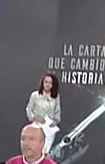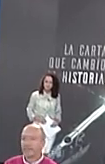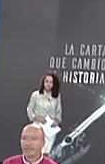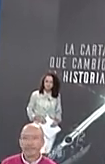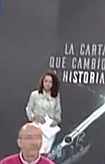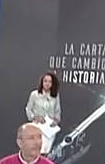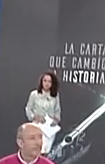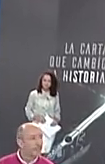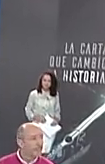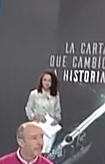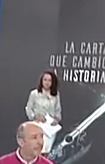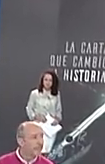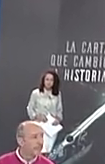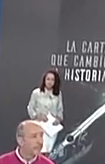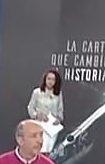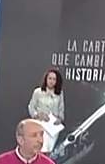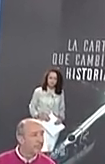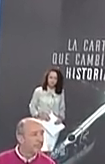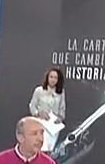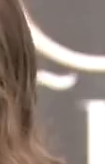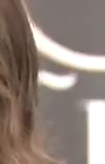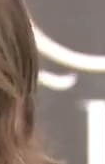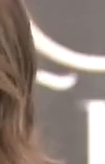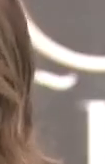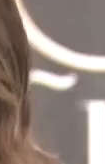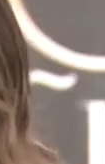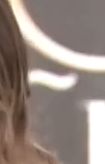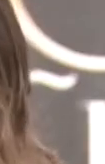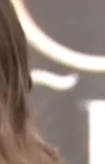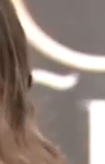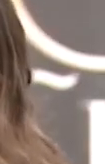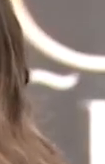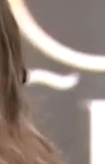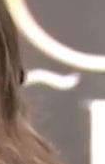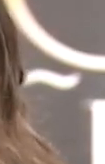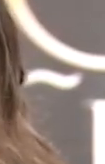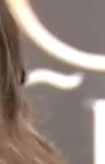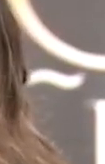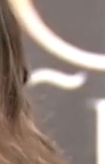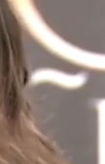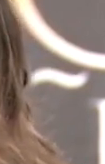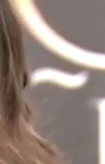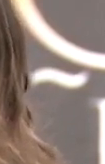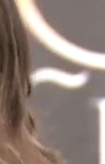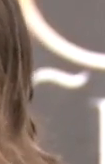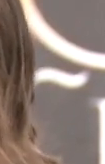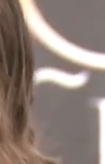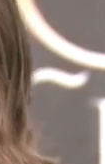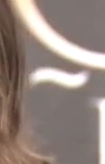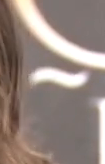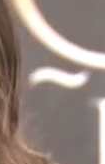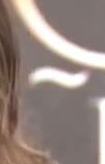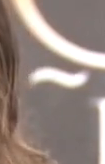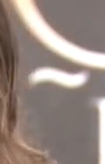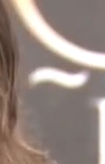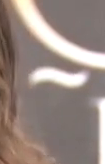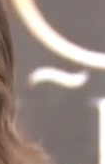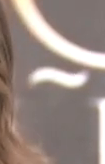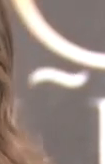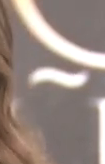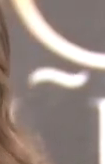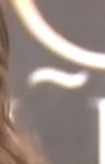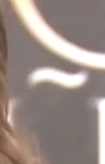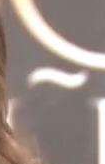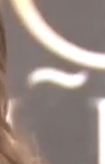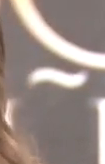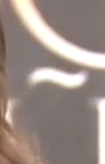duda ha sido un logro, doctor Jairo, pero 8 millones de tutelas desde 1991 en honor a la verdad.